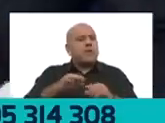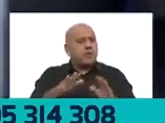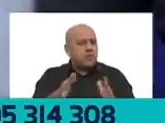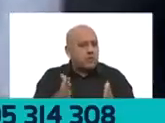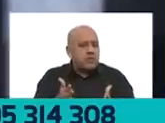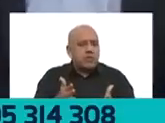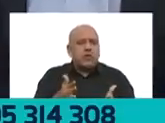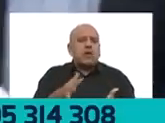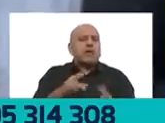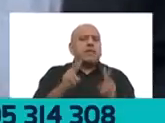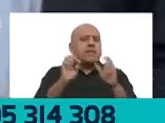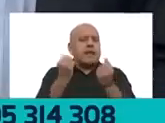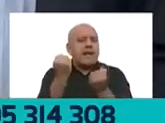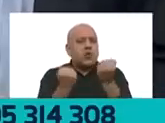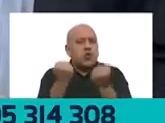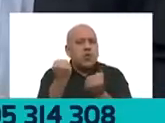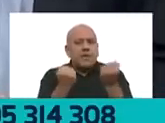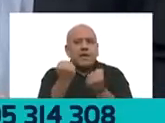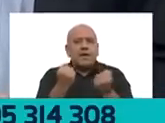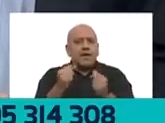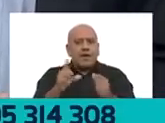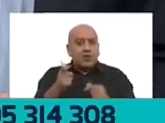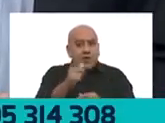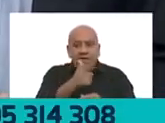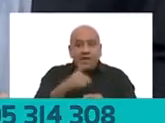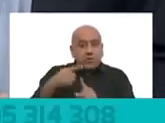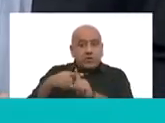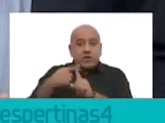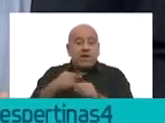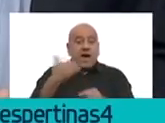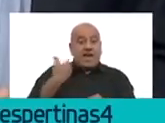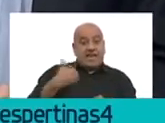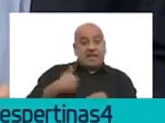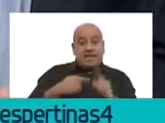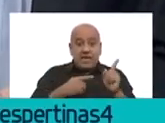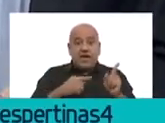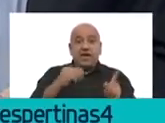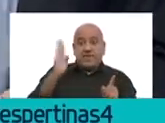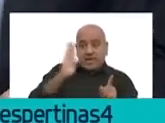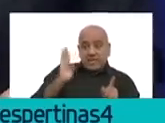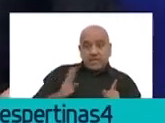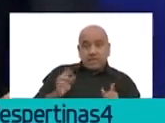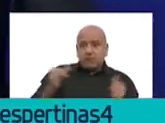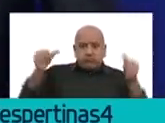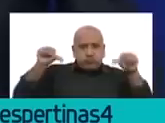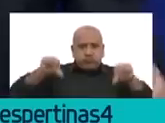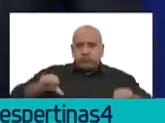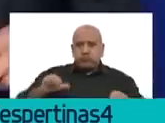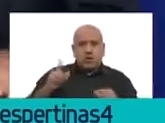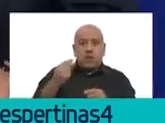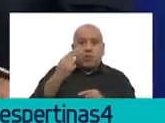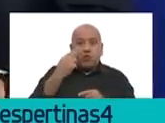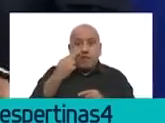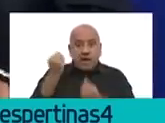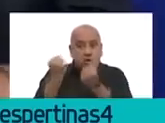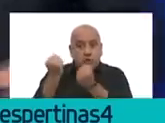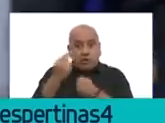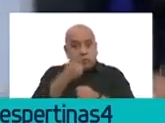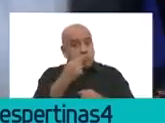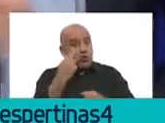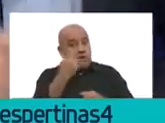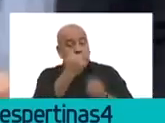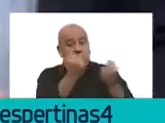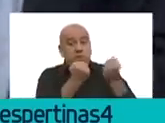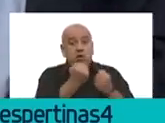intentar mirarlo porque no yo también estoy en desacuerdo para a mí que andrade mirará más allá que la embocara el